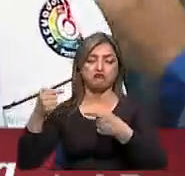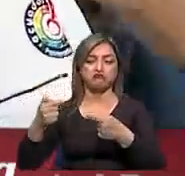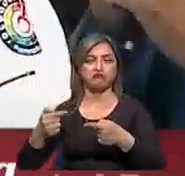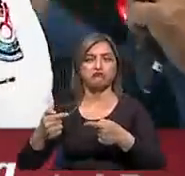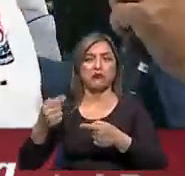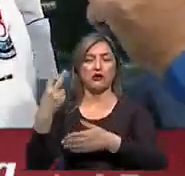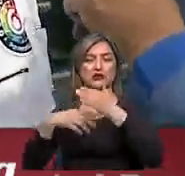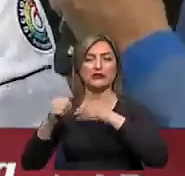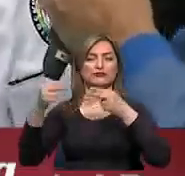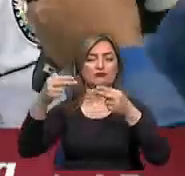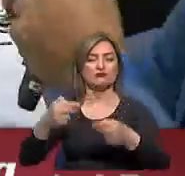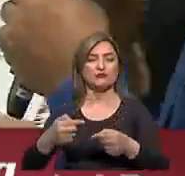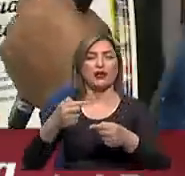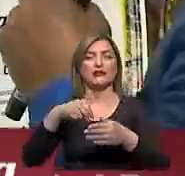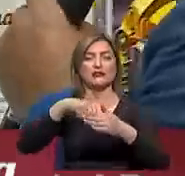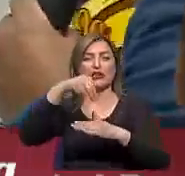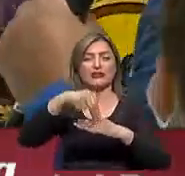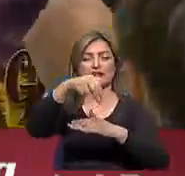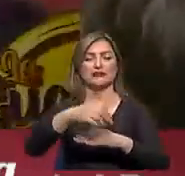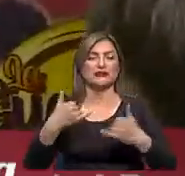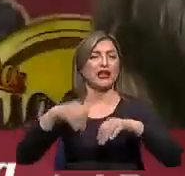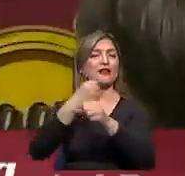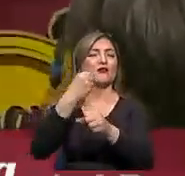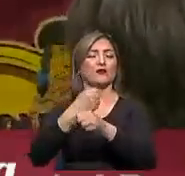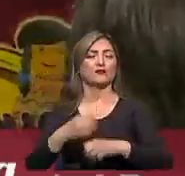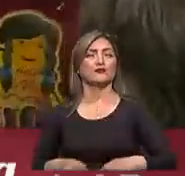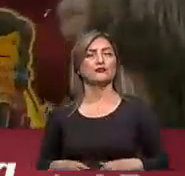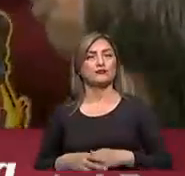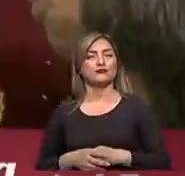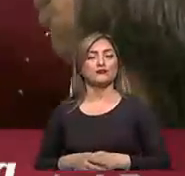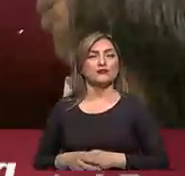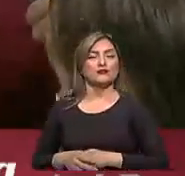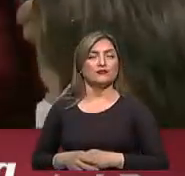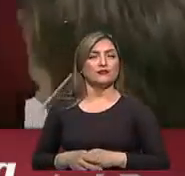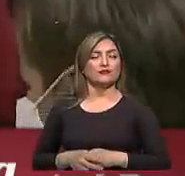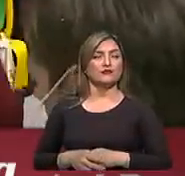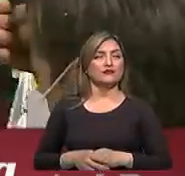gastronomía ecuatoriana. ¡Qué felicidad! Jefa, por favor.